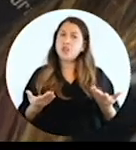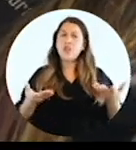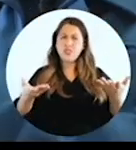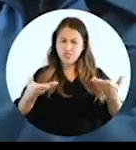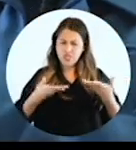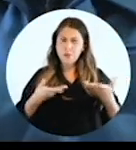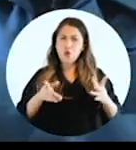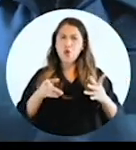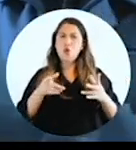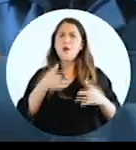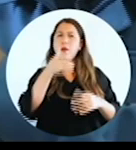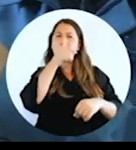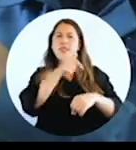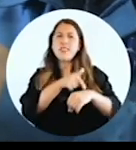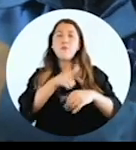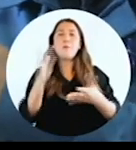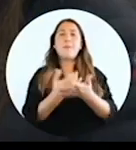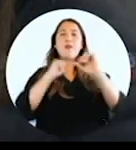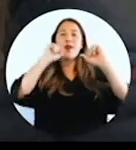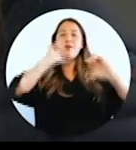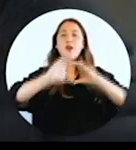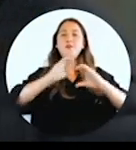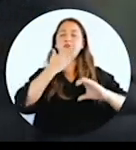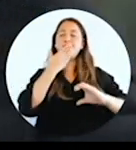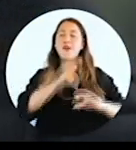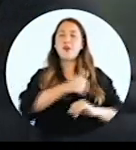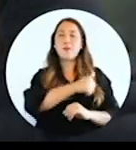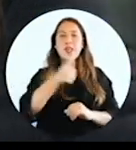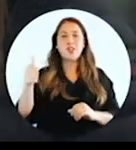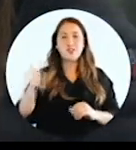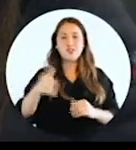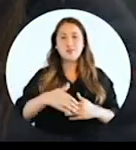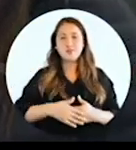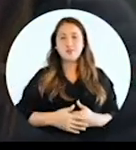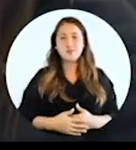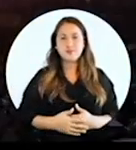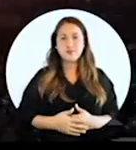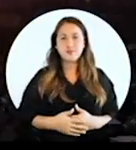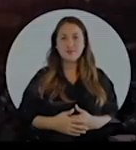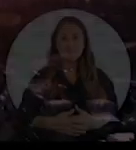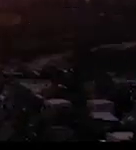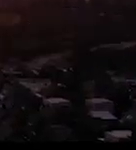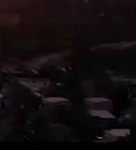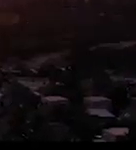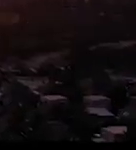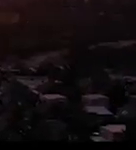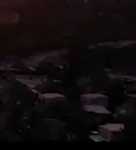Banco Chile, y démonos un rato más de tiempo para lograr una comunicación mejor para todos.